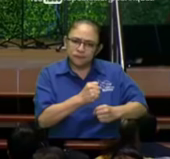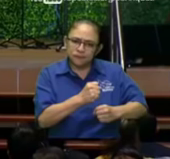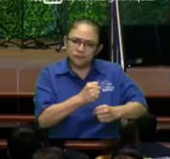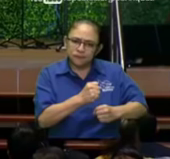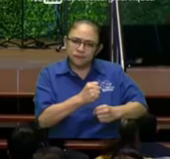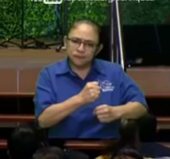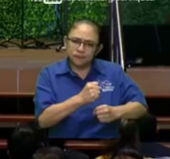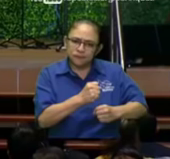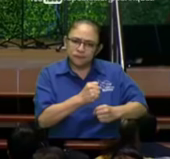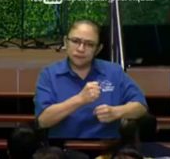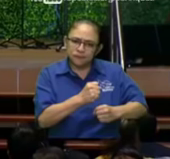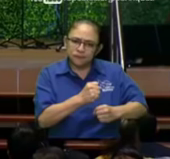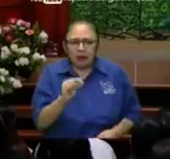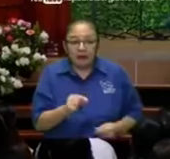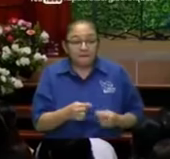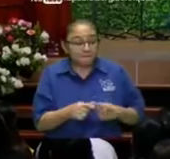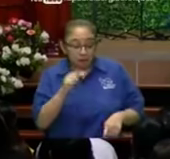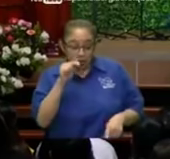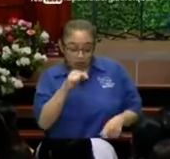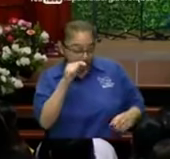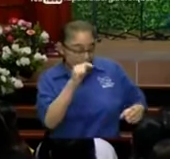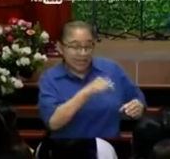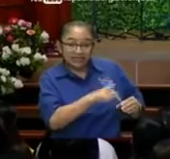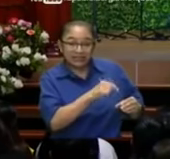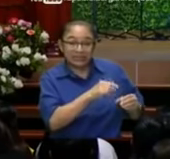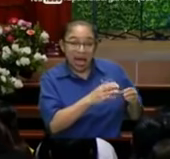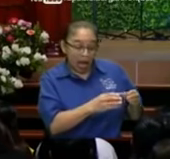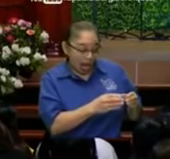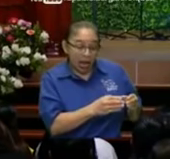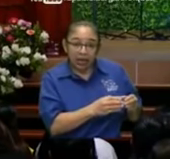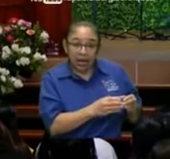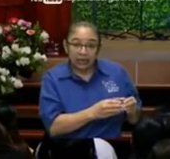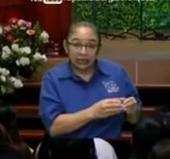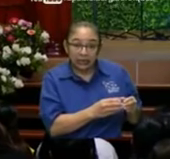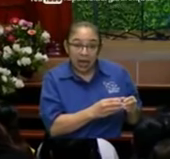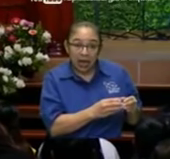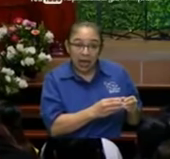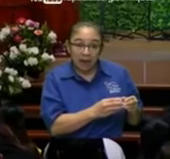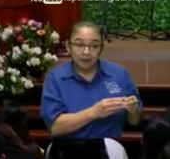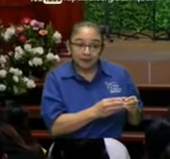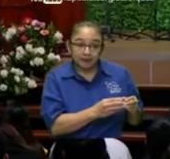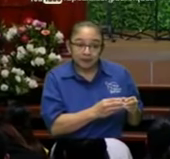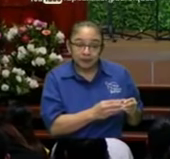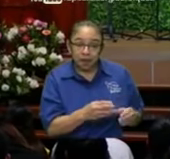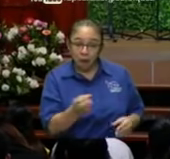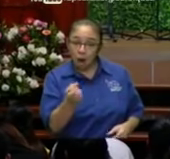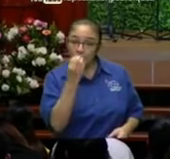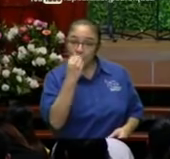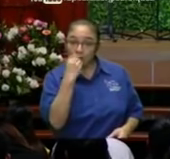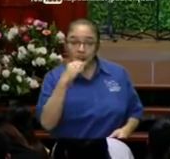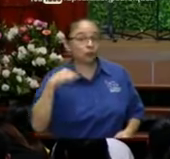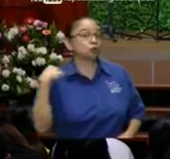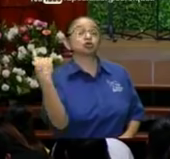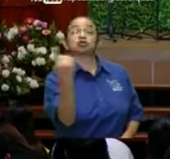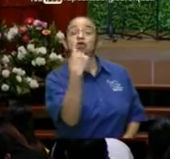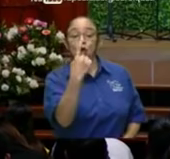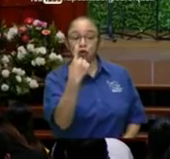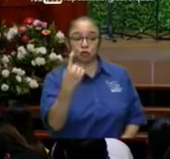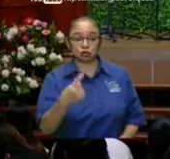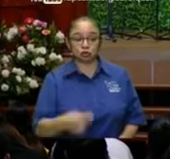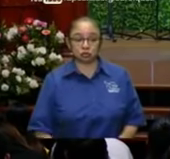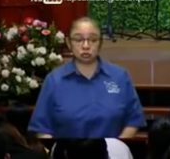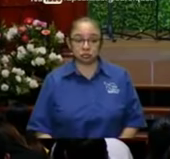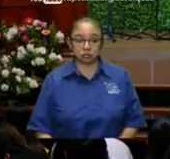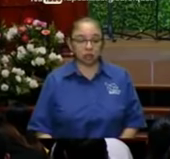Y que entonces de la cajita esa, de la loncherita, le empecemos a dar a comer a todos ustedes que no han desayunado y que me imagino que